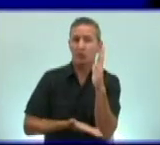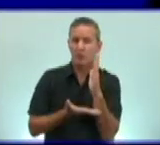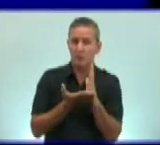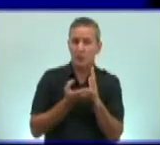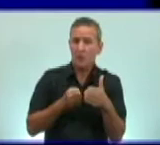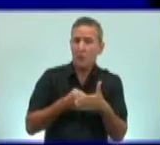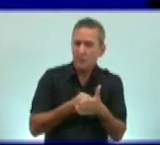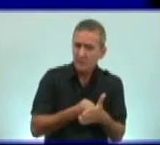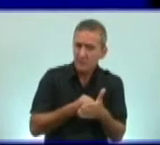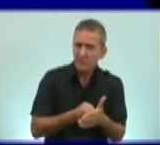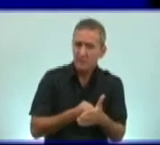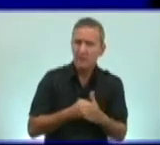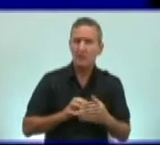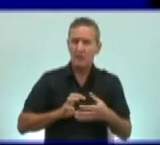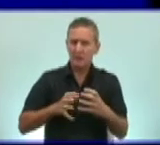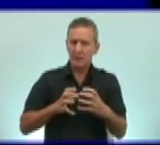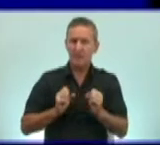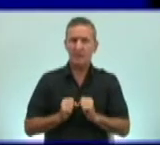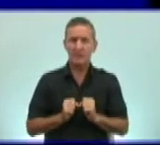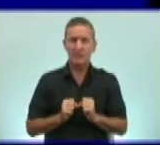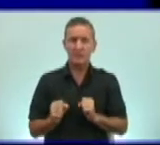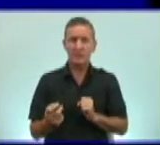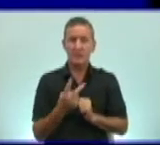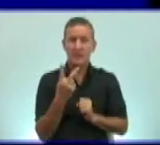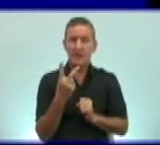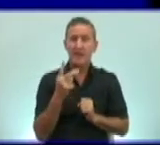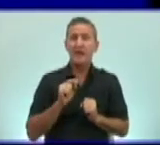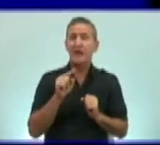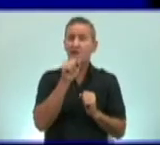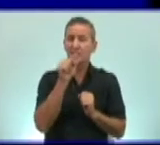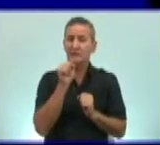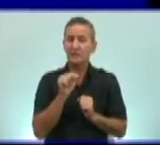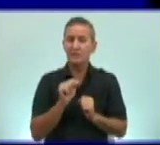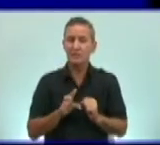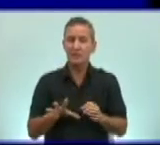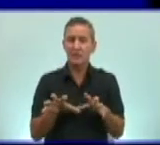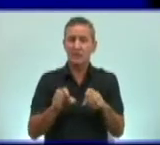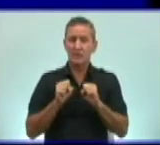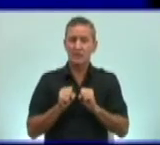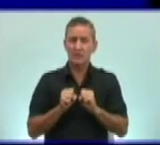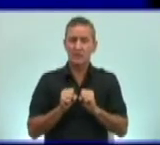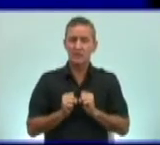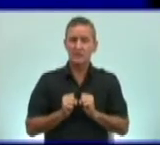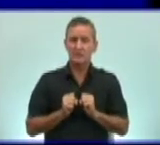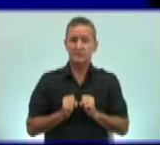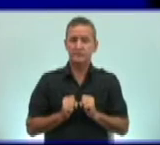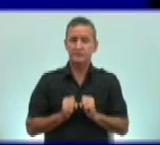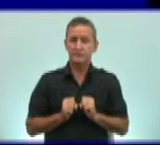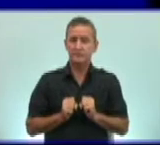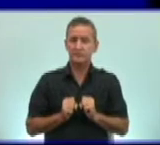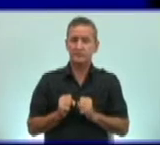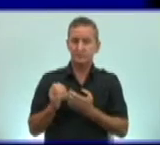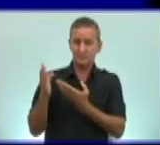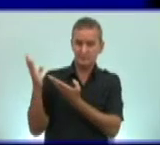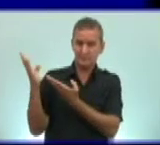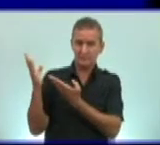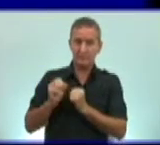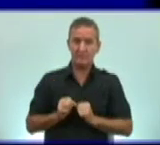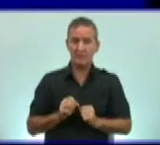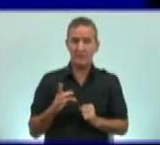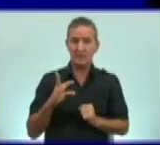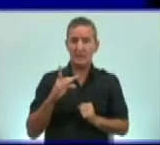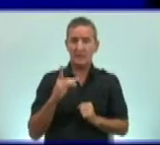presión del sistema. Ahora, la segunda interrogante extraer el dióxido de azufre, que aparece en los productos, es